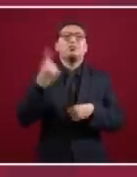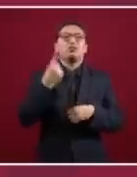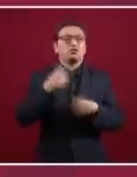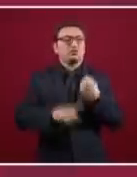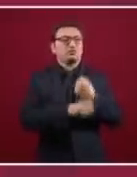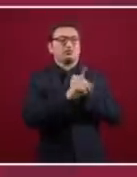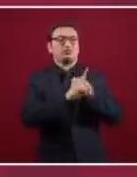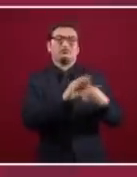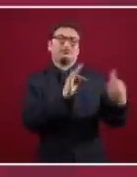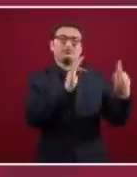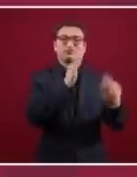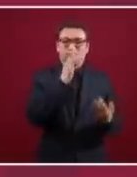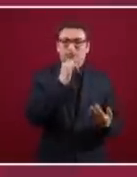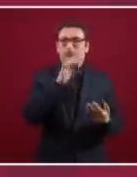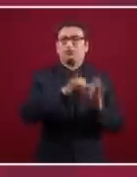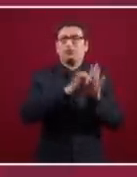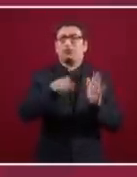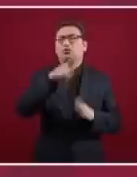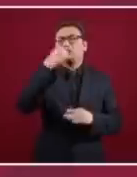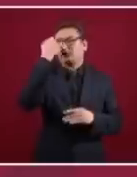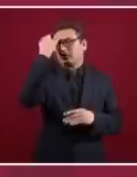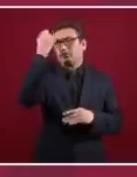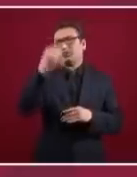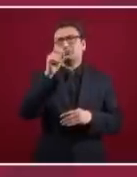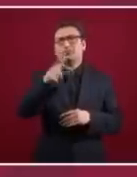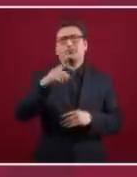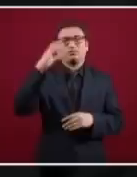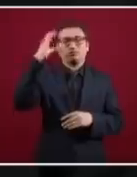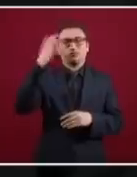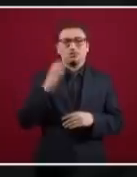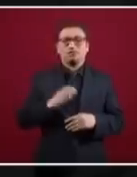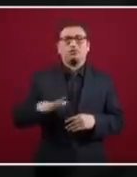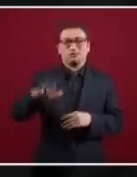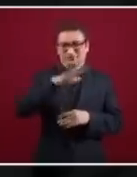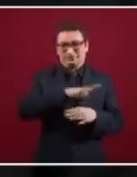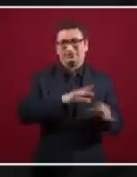imagínense un asunto como el de culiacán